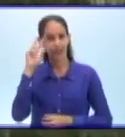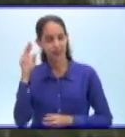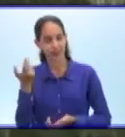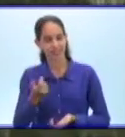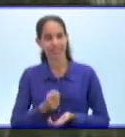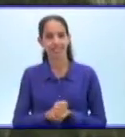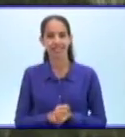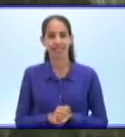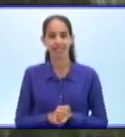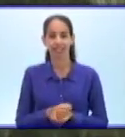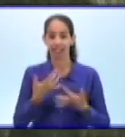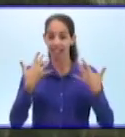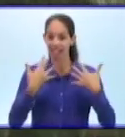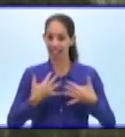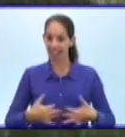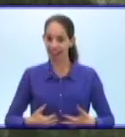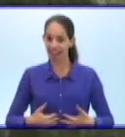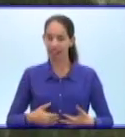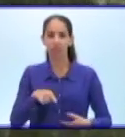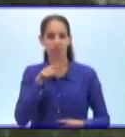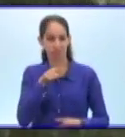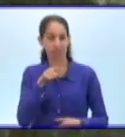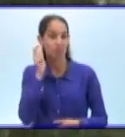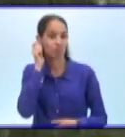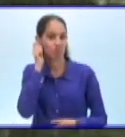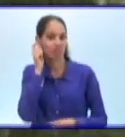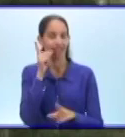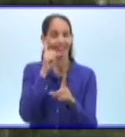en el alma de Carmen